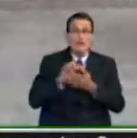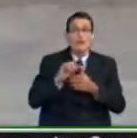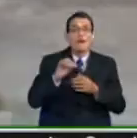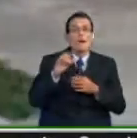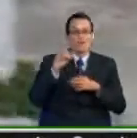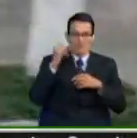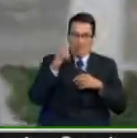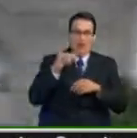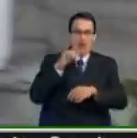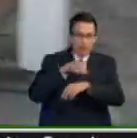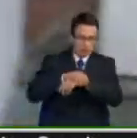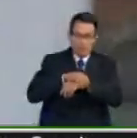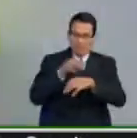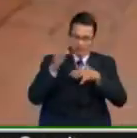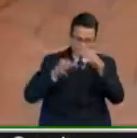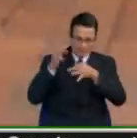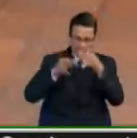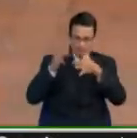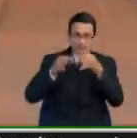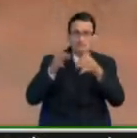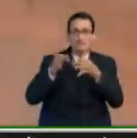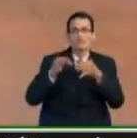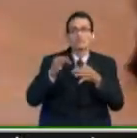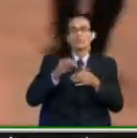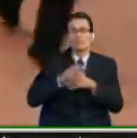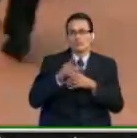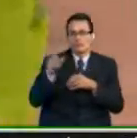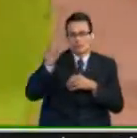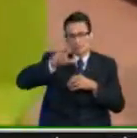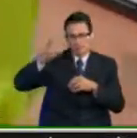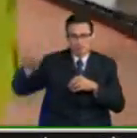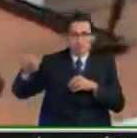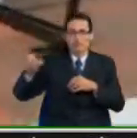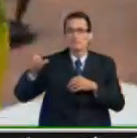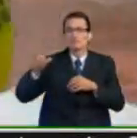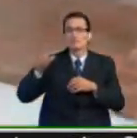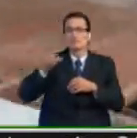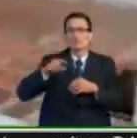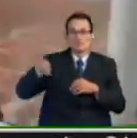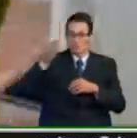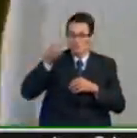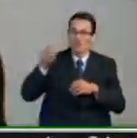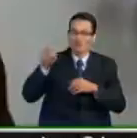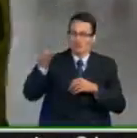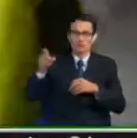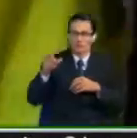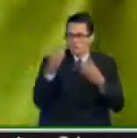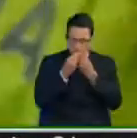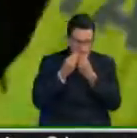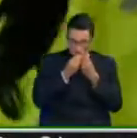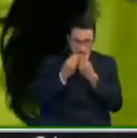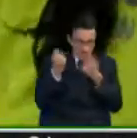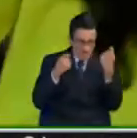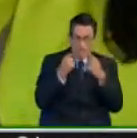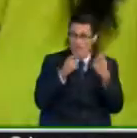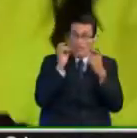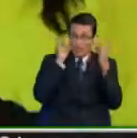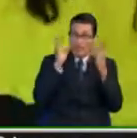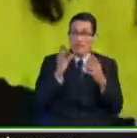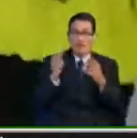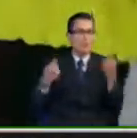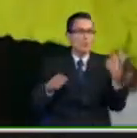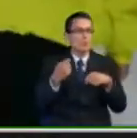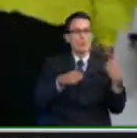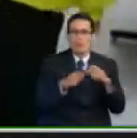y judicialización de estas personas, a quienes se les formularon cargos por concierto para delinquir agravado y